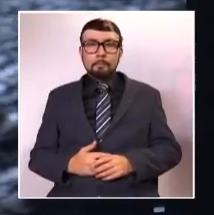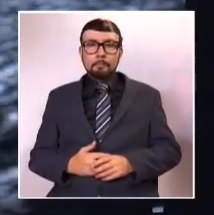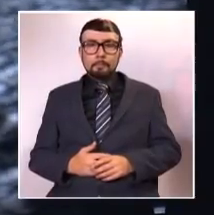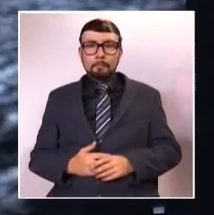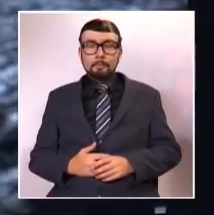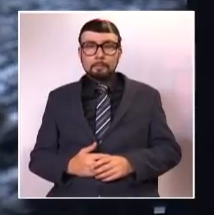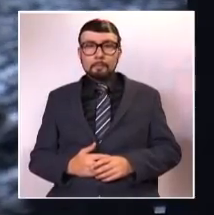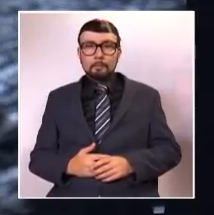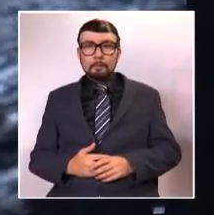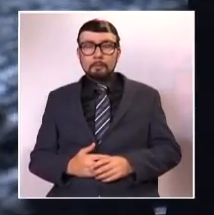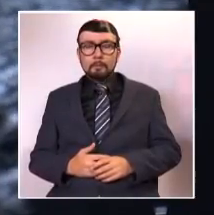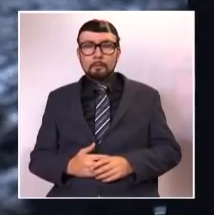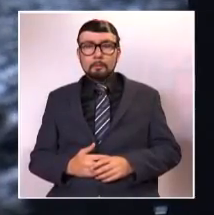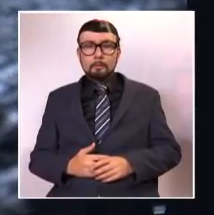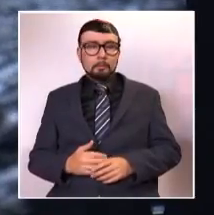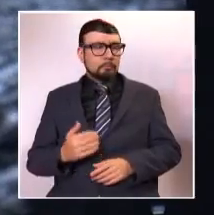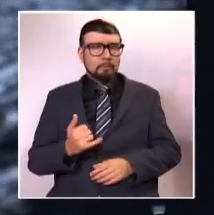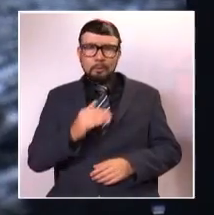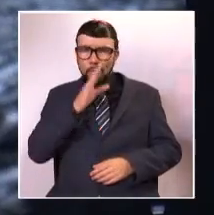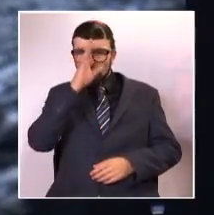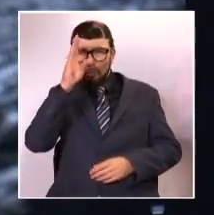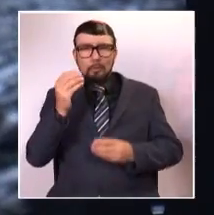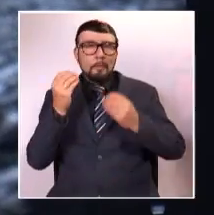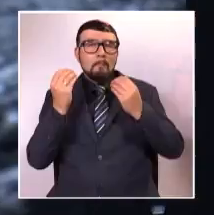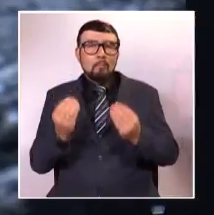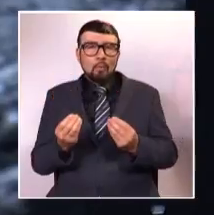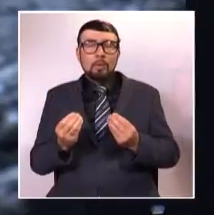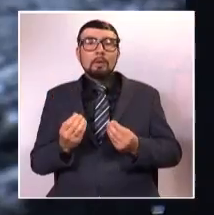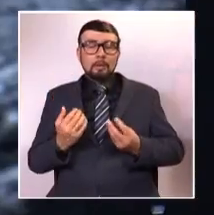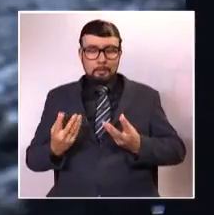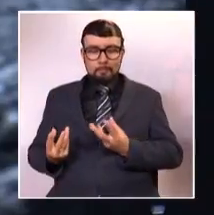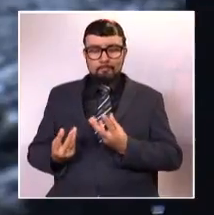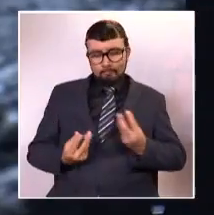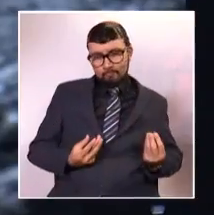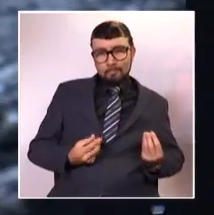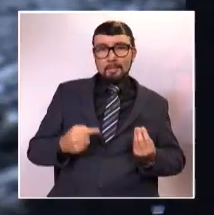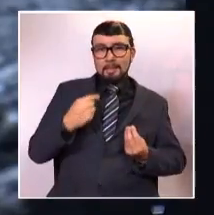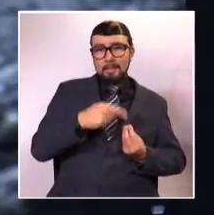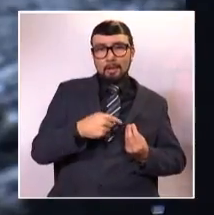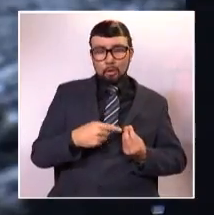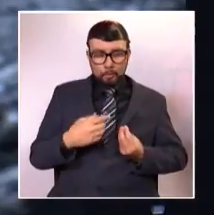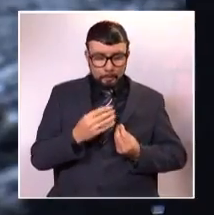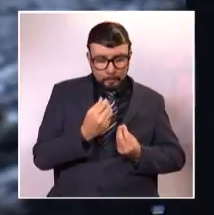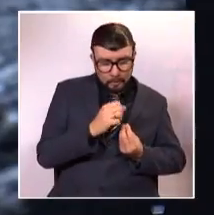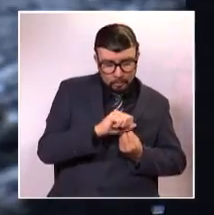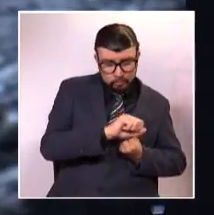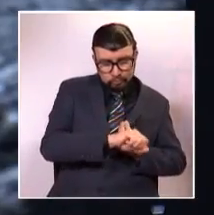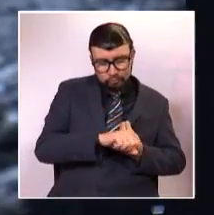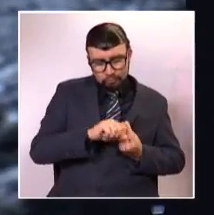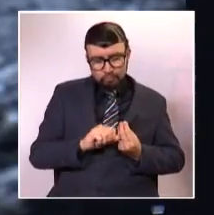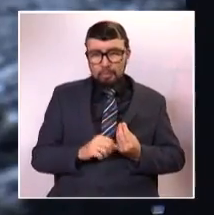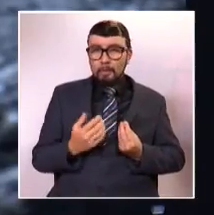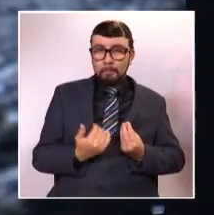Entonces con más frecuencia se nos producen dilataciones de la parte del testículo